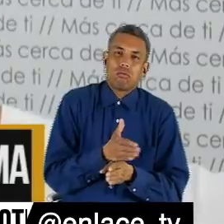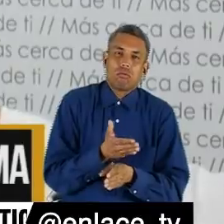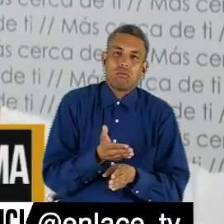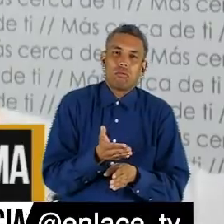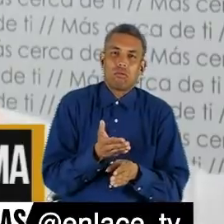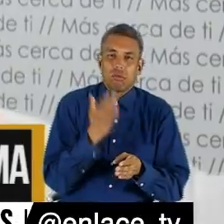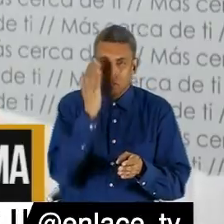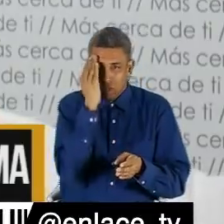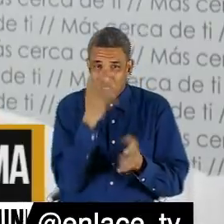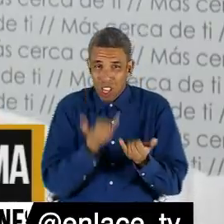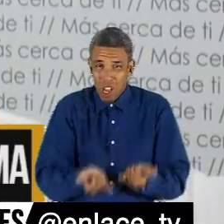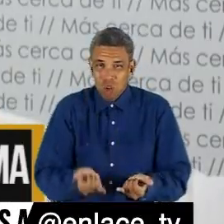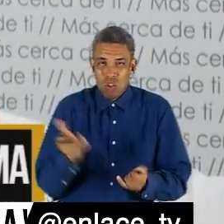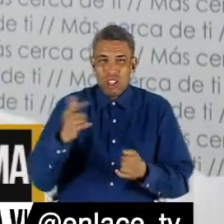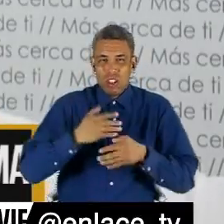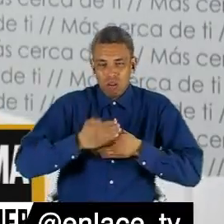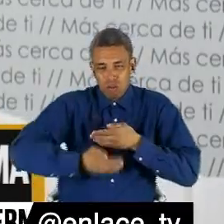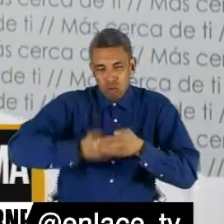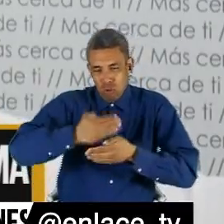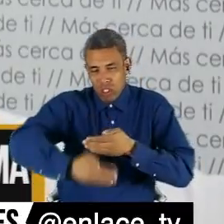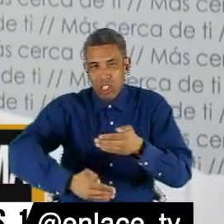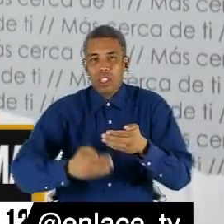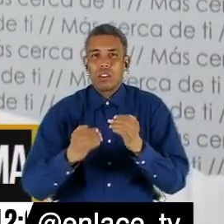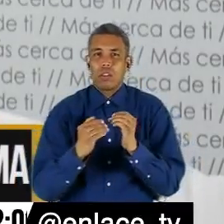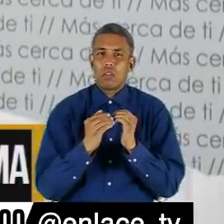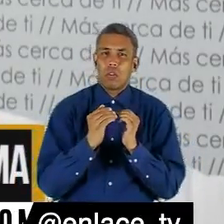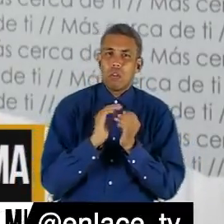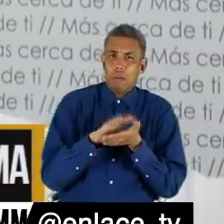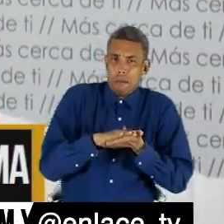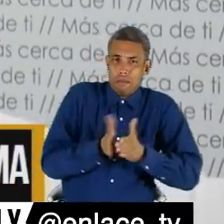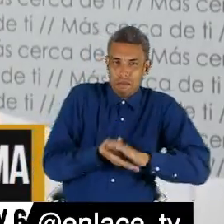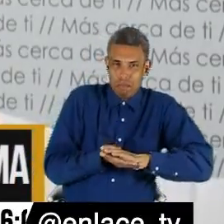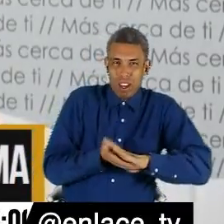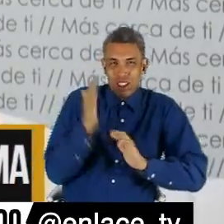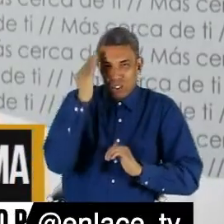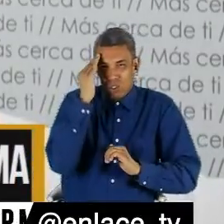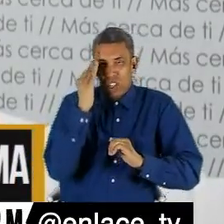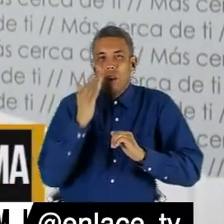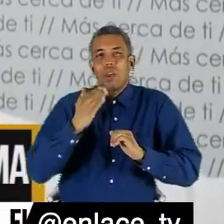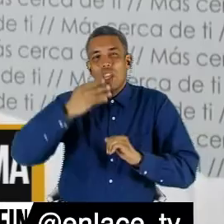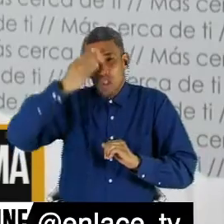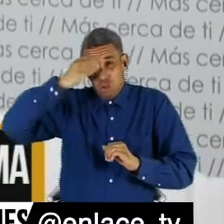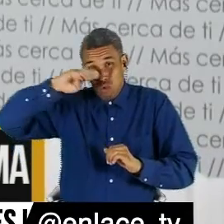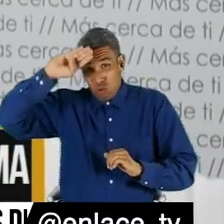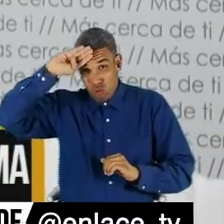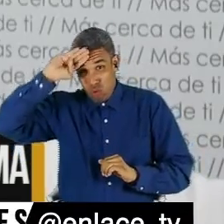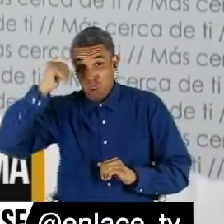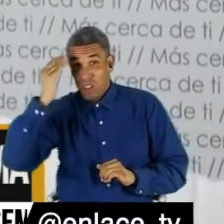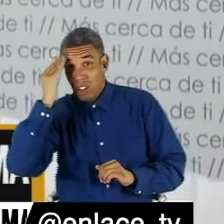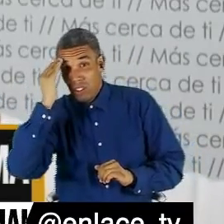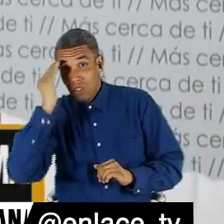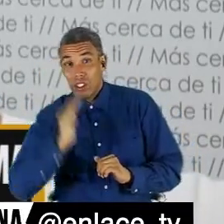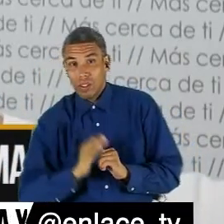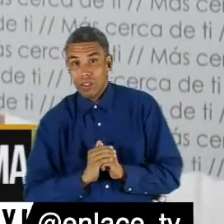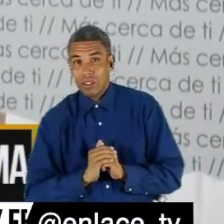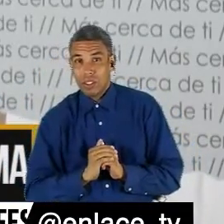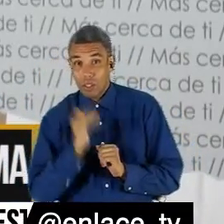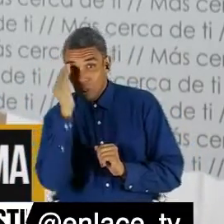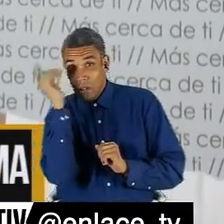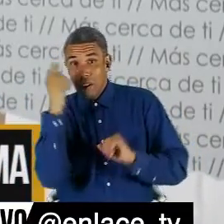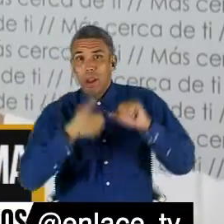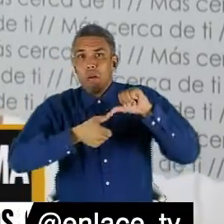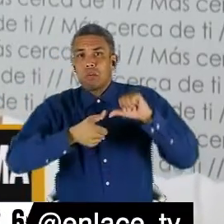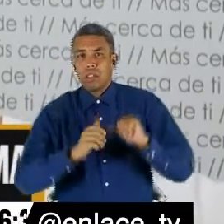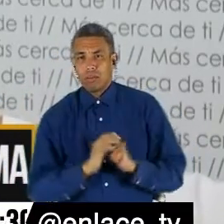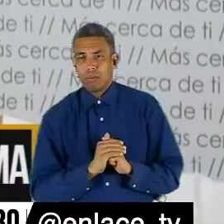está hablando de paz, que verdaderamente hay muchos que creemos que la paz se decreta, nosotros decimos que la paz